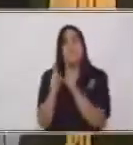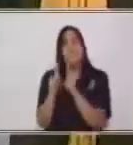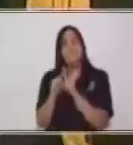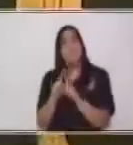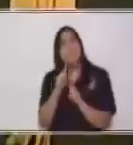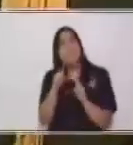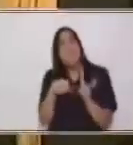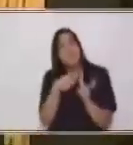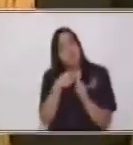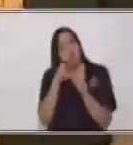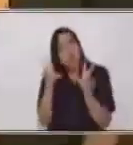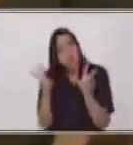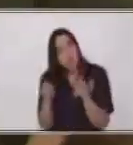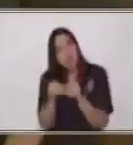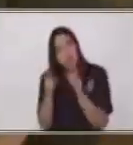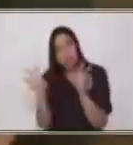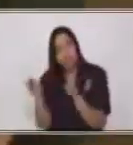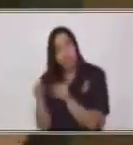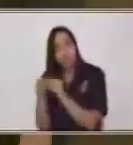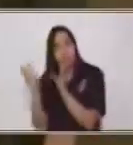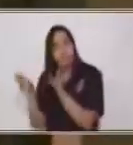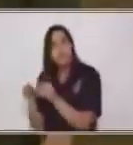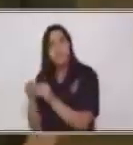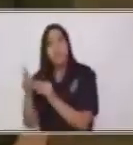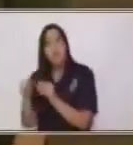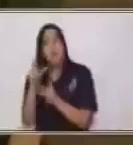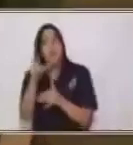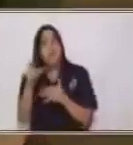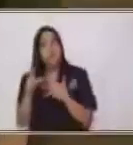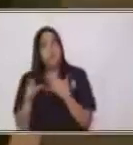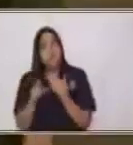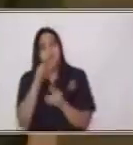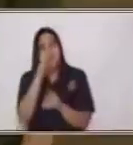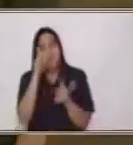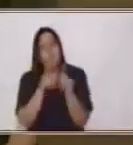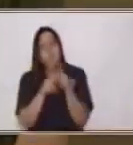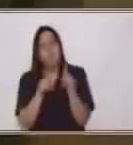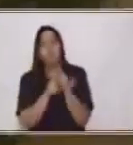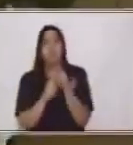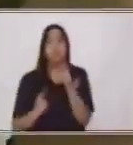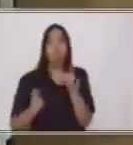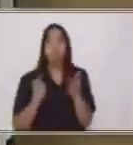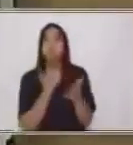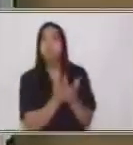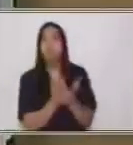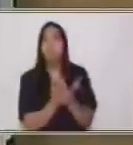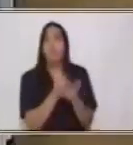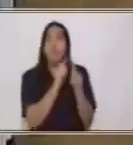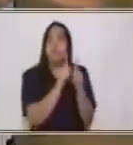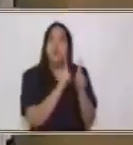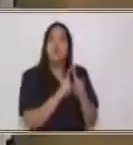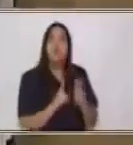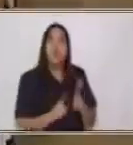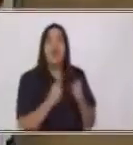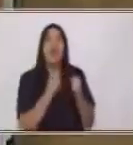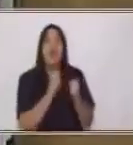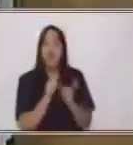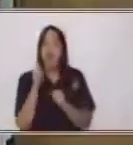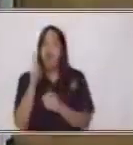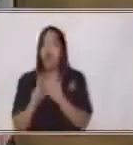sumas breves con algunos objetos que también fuimos a comprar e hicimos